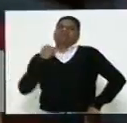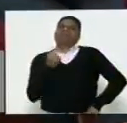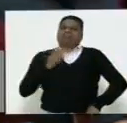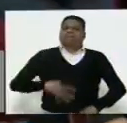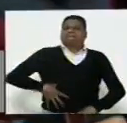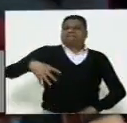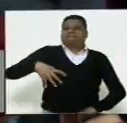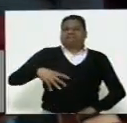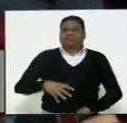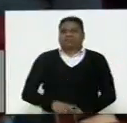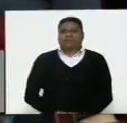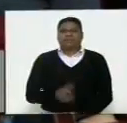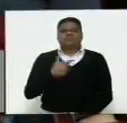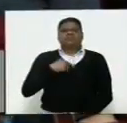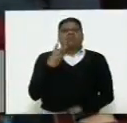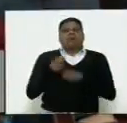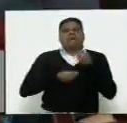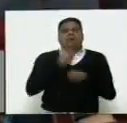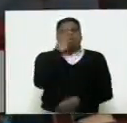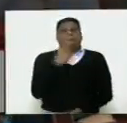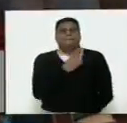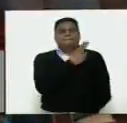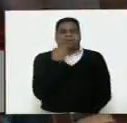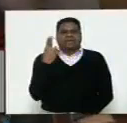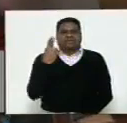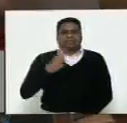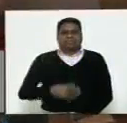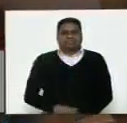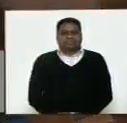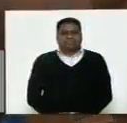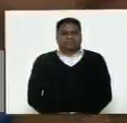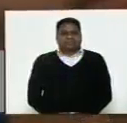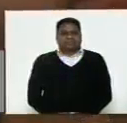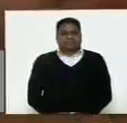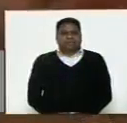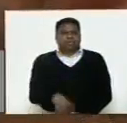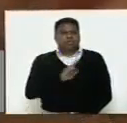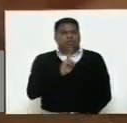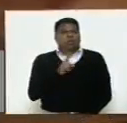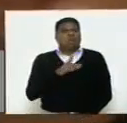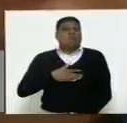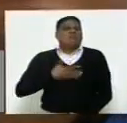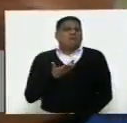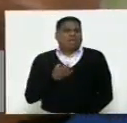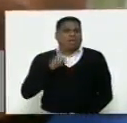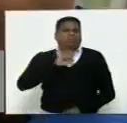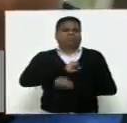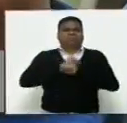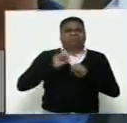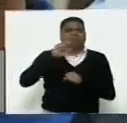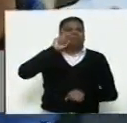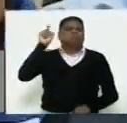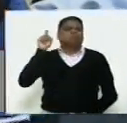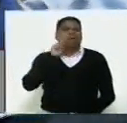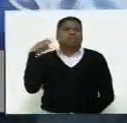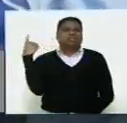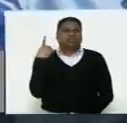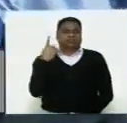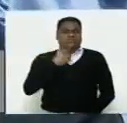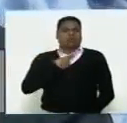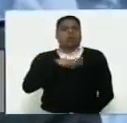dice, yo te hago el parto, tú no puedes parir sola, tú tienes que hacer lo que yo